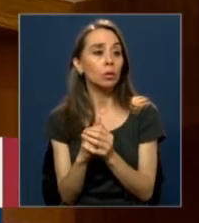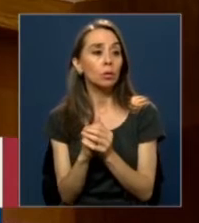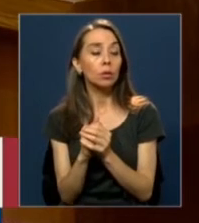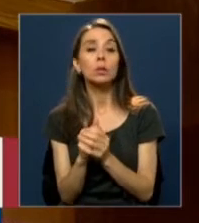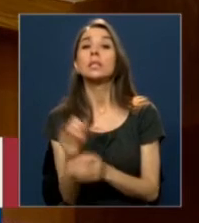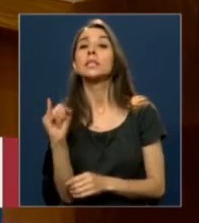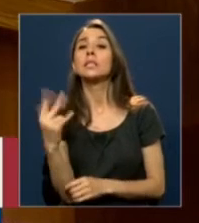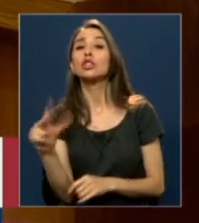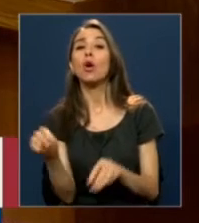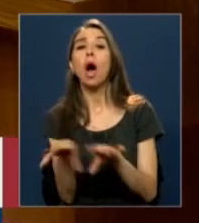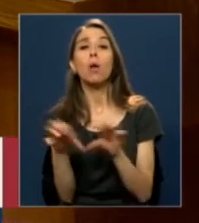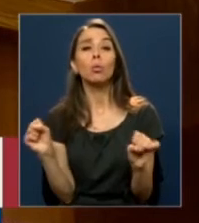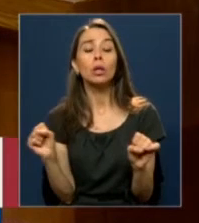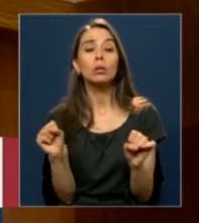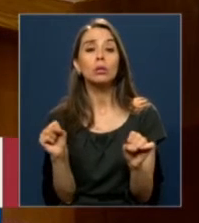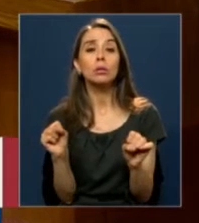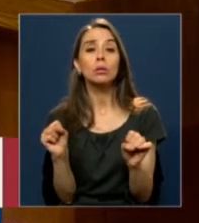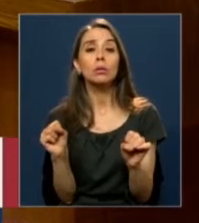¿Habría acuerdo?